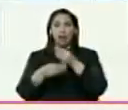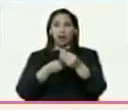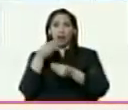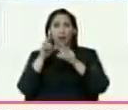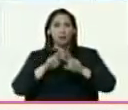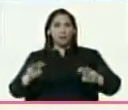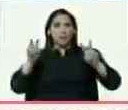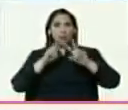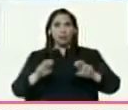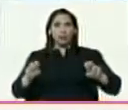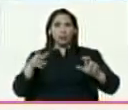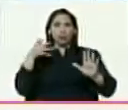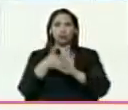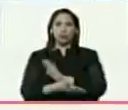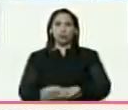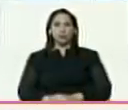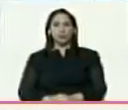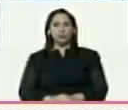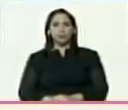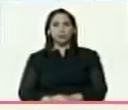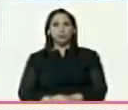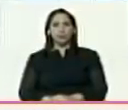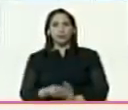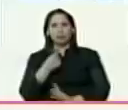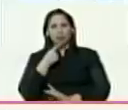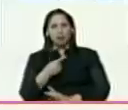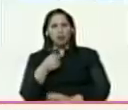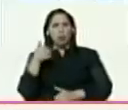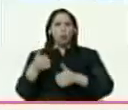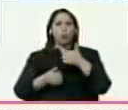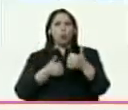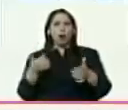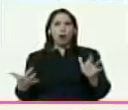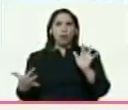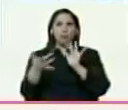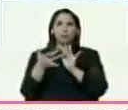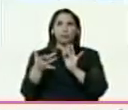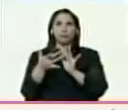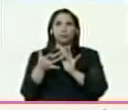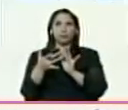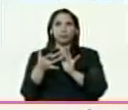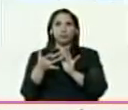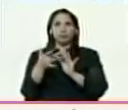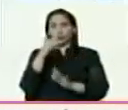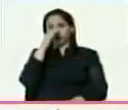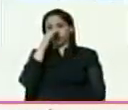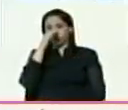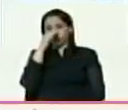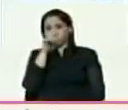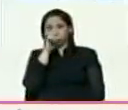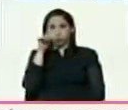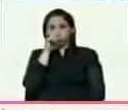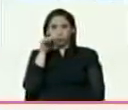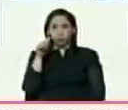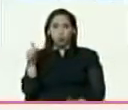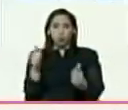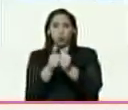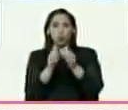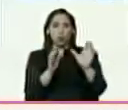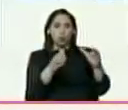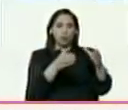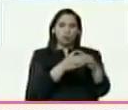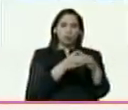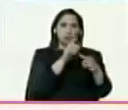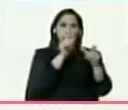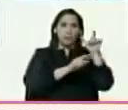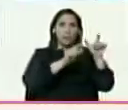investigación correspondiente y determine los nexos de estos narcoparamilitares con organizaciones y